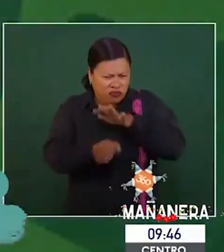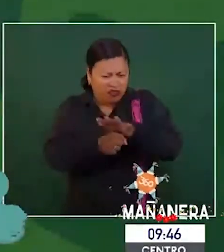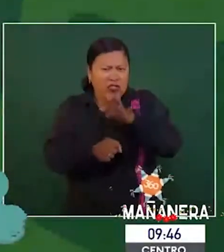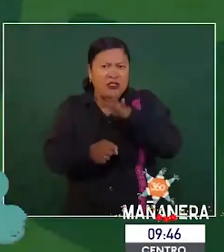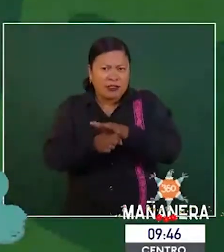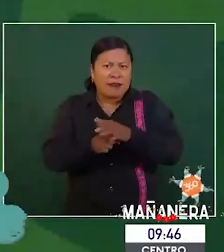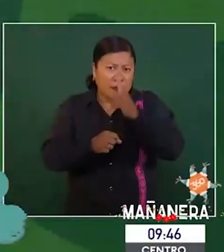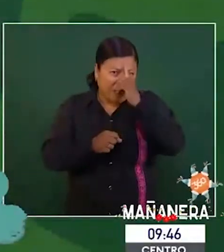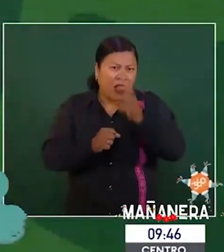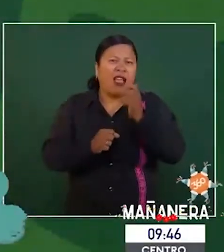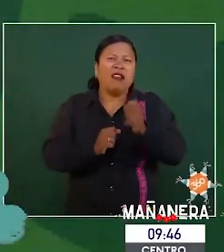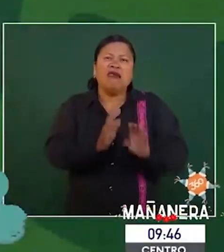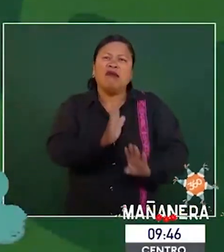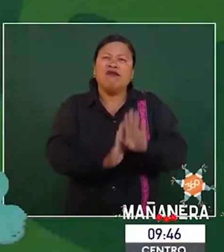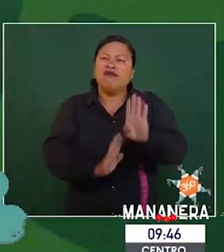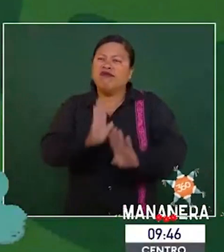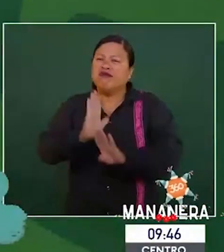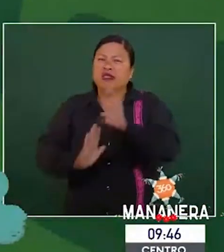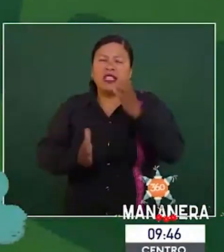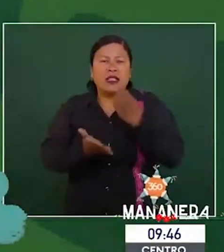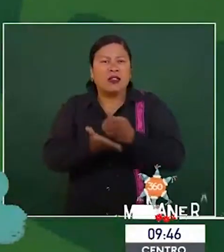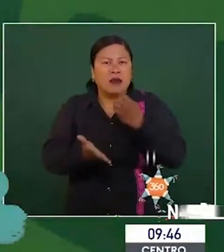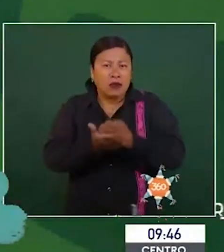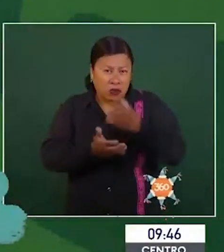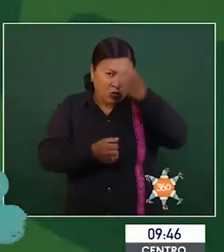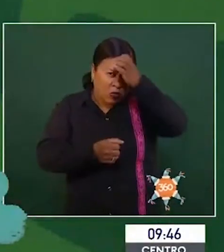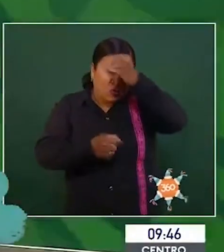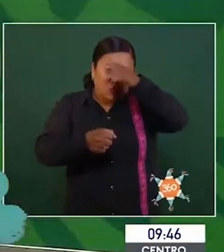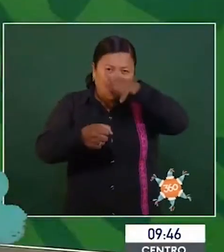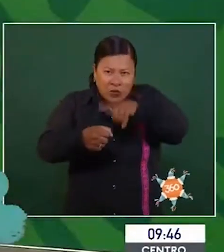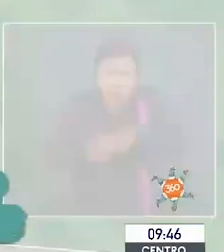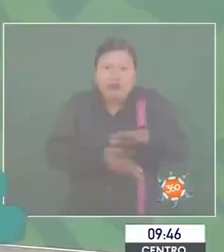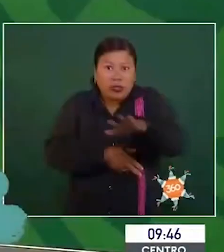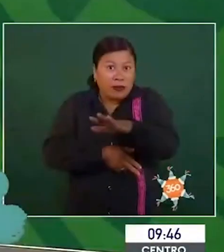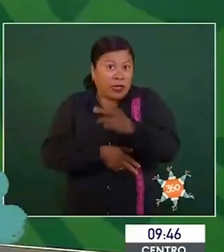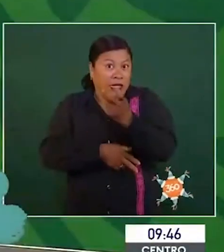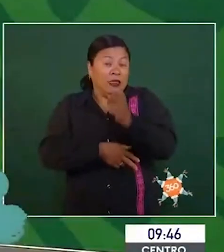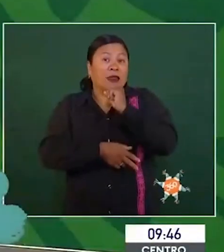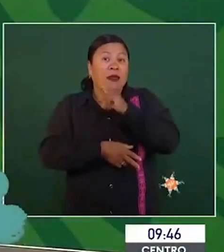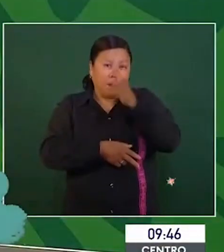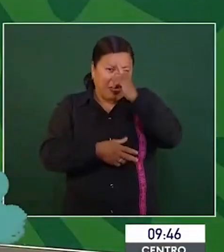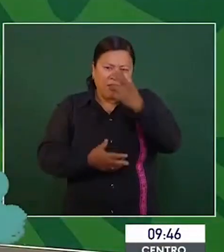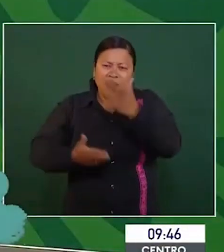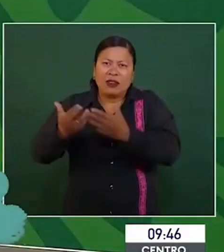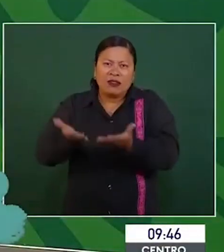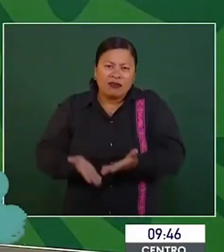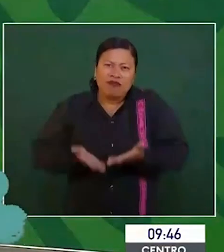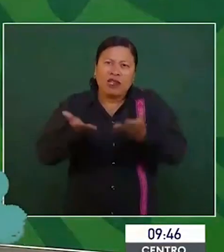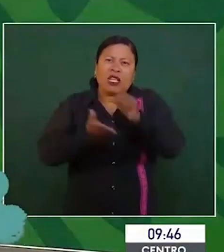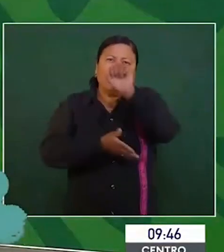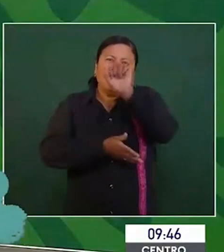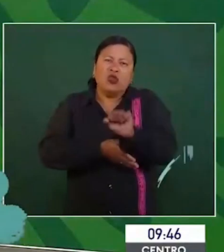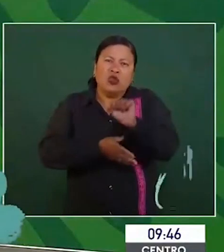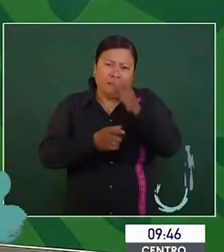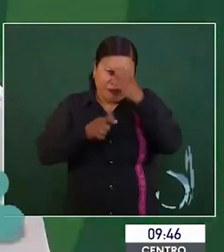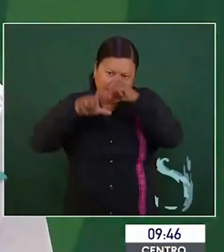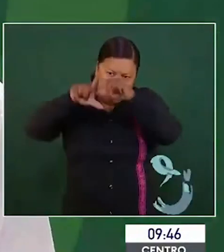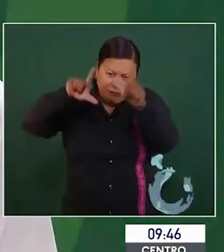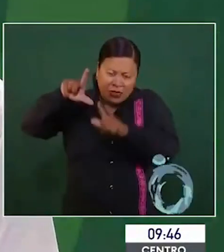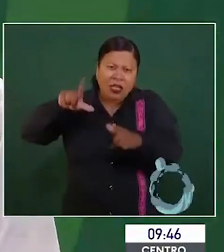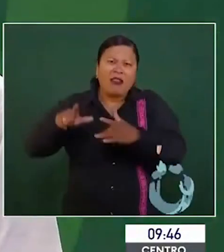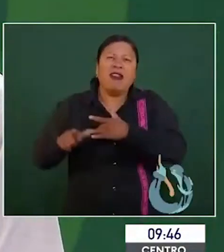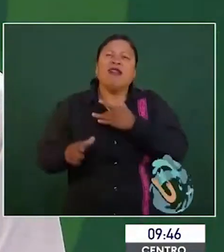y basado en el crecimiento económico y cultural de la región, devolverle al sur de México la alegría,